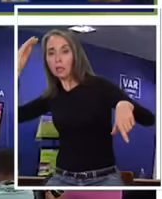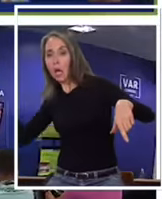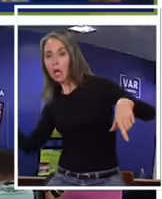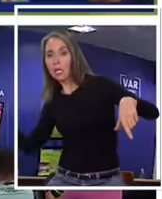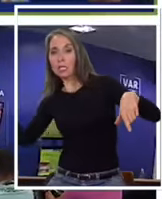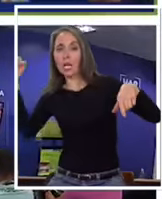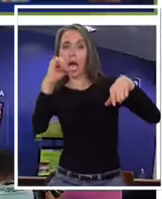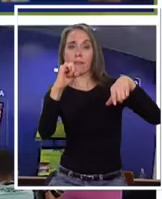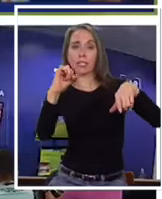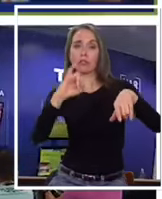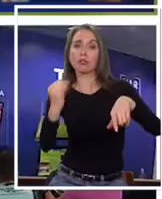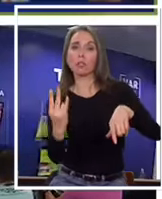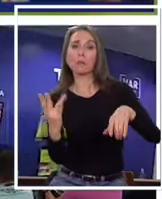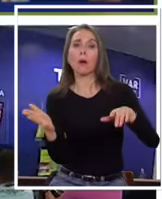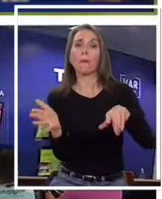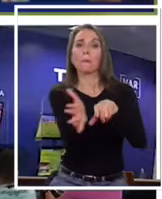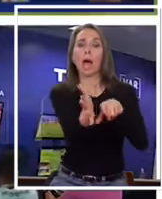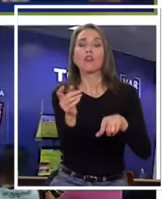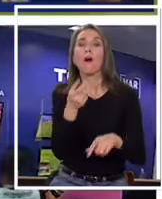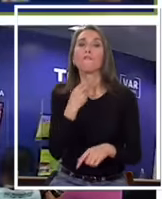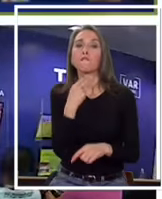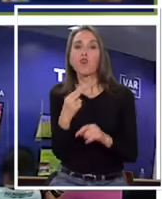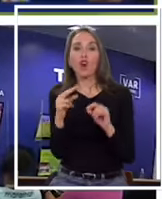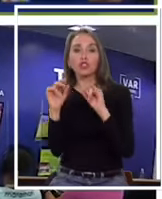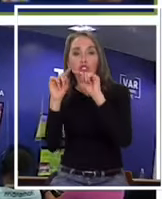con la mano. ¿Estamos? Perfecto, Wilmar. Perfecto.